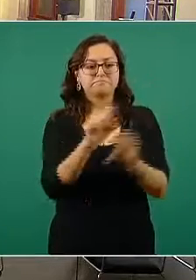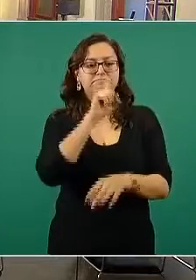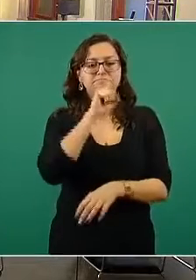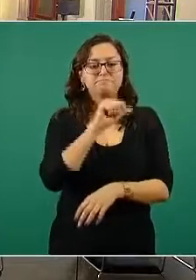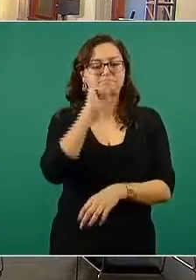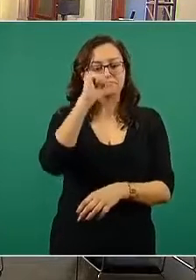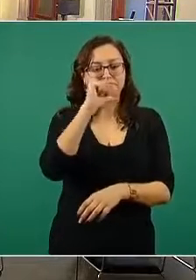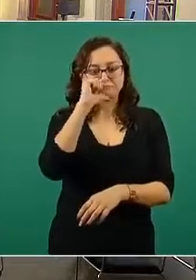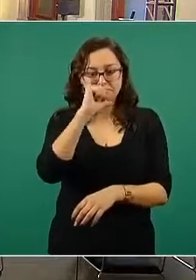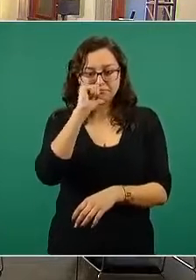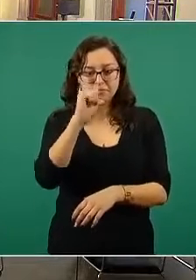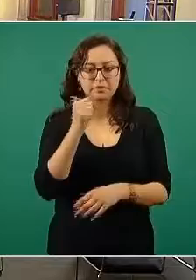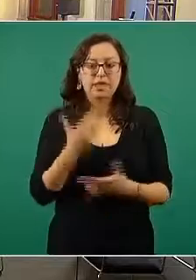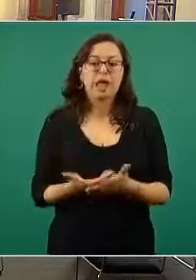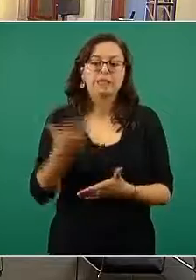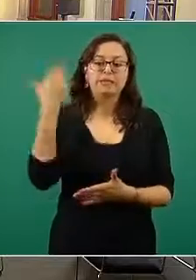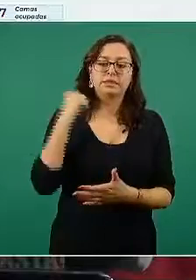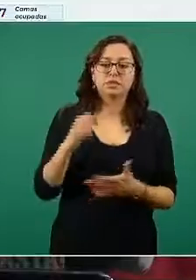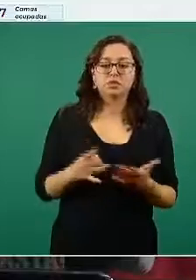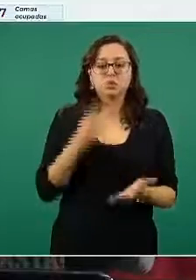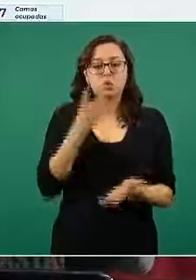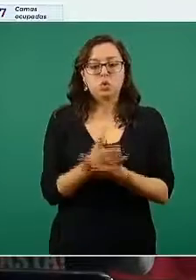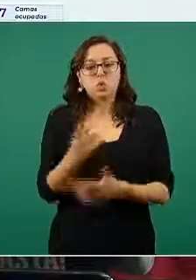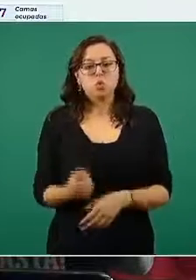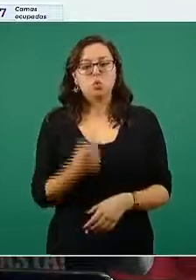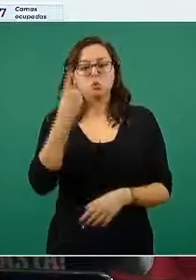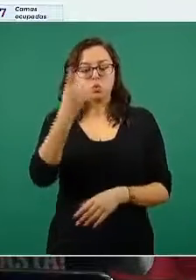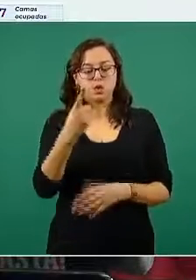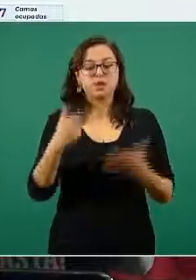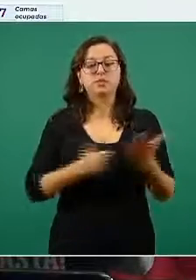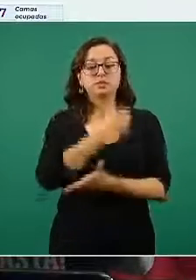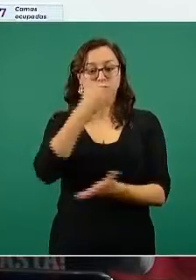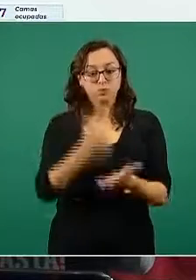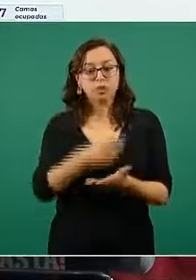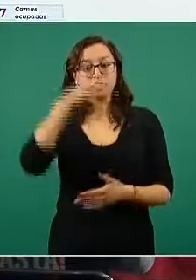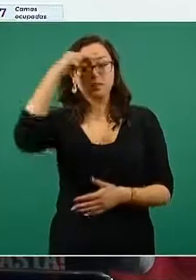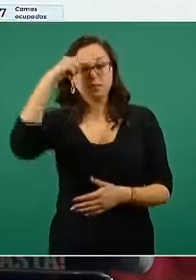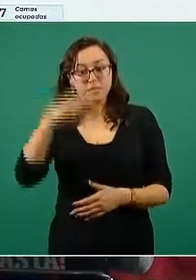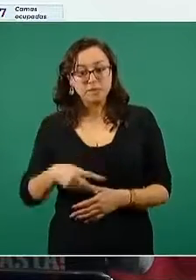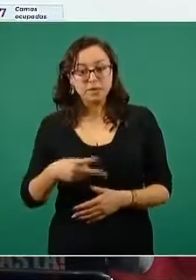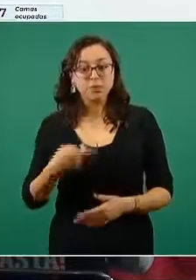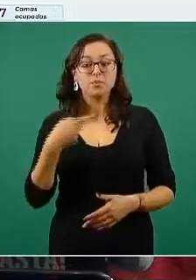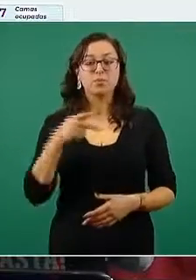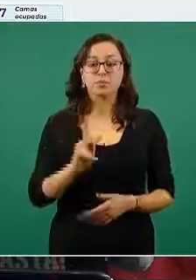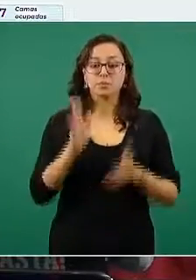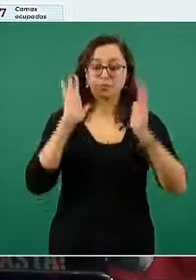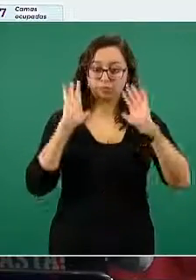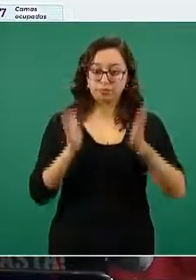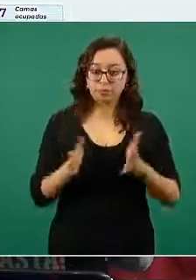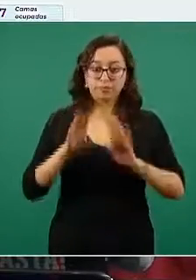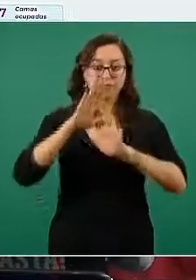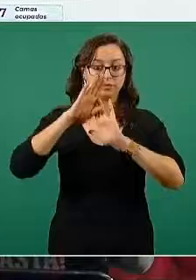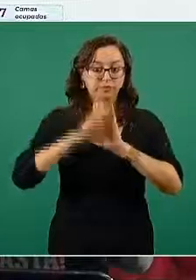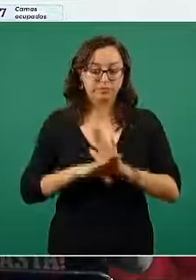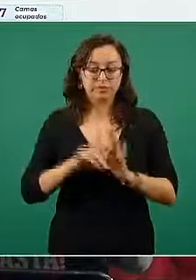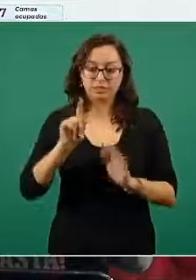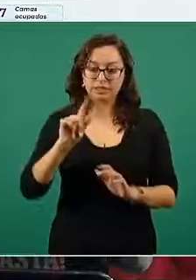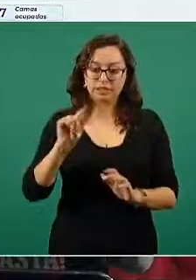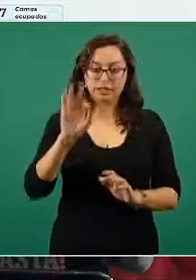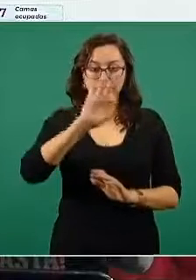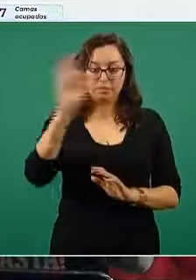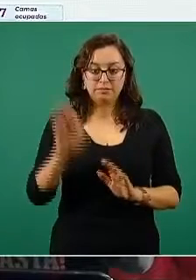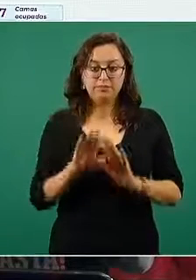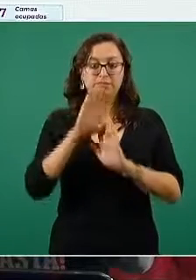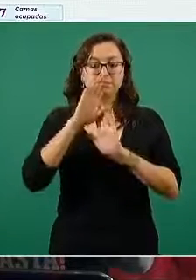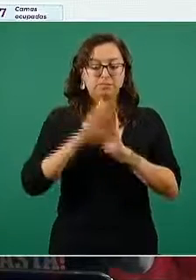encontraba en esa situación, que era la Ciudad de México, no solamente bajó por debajo del 70%, valga